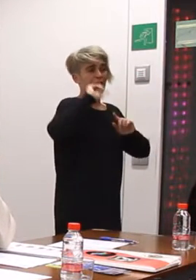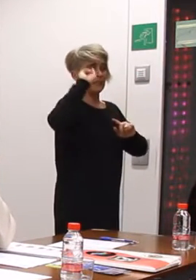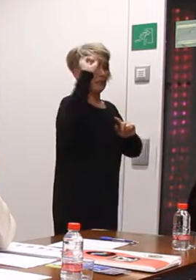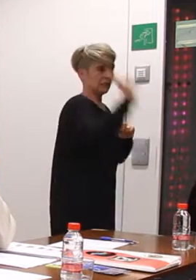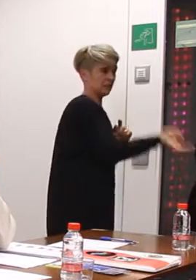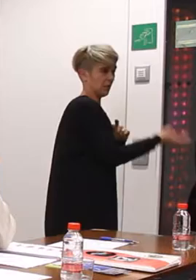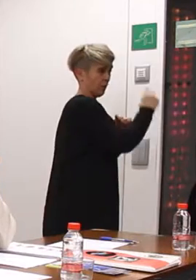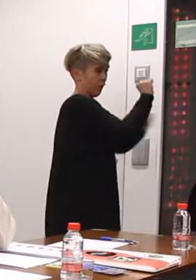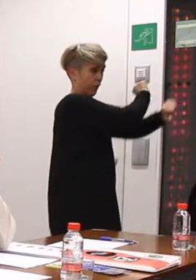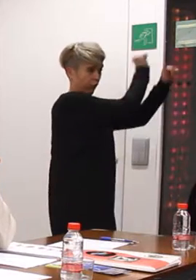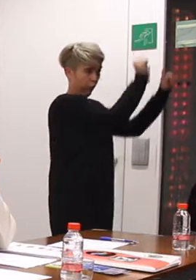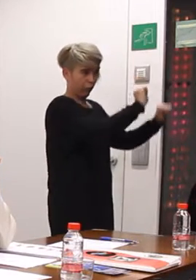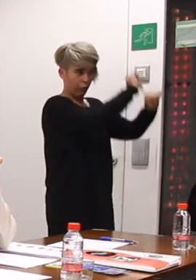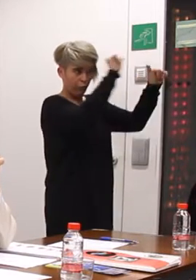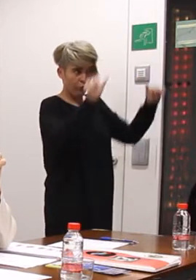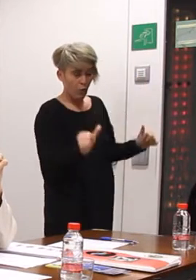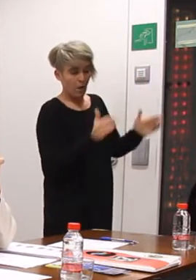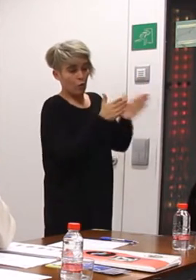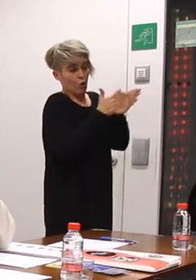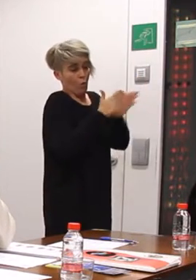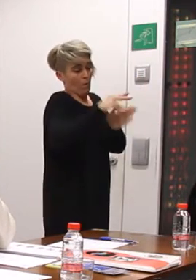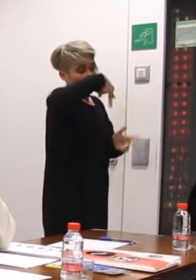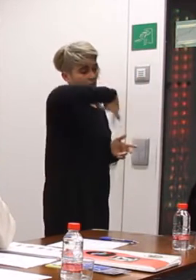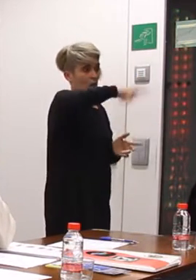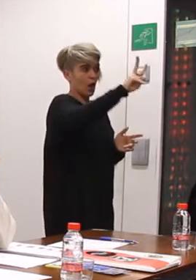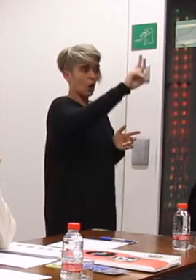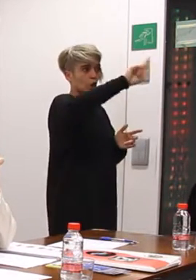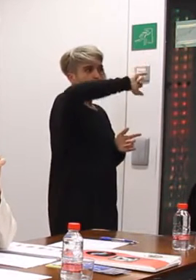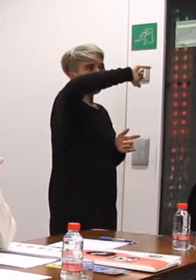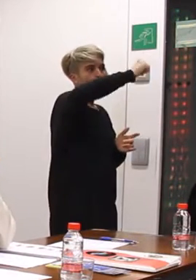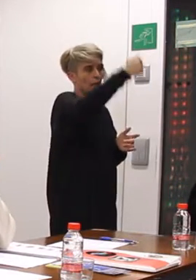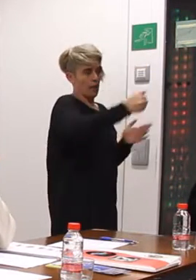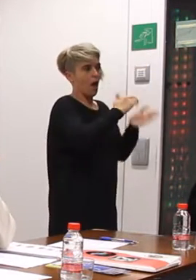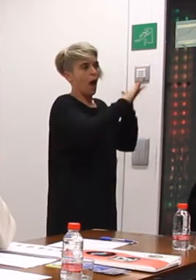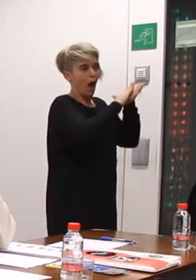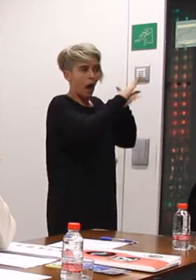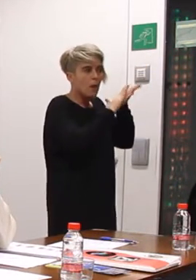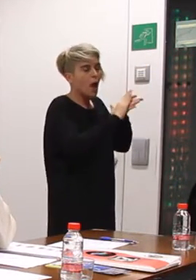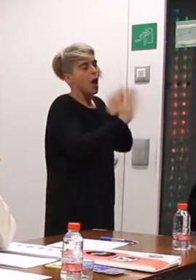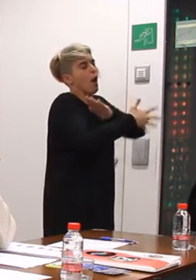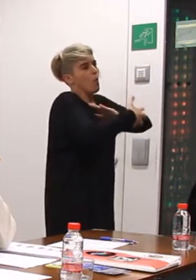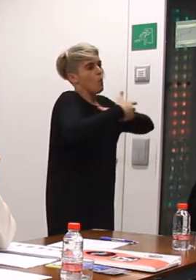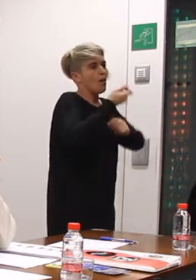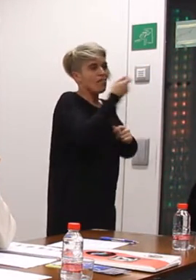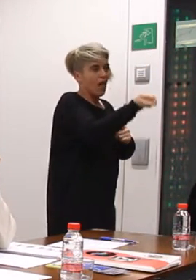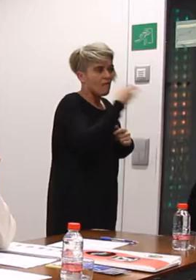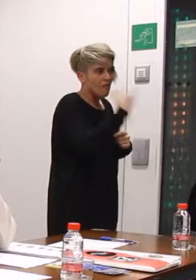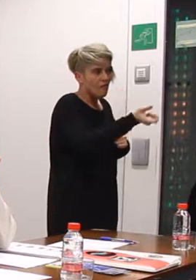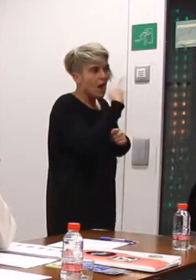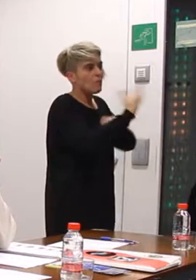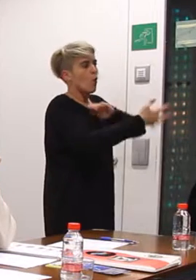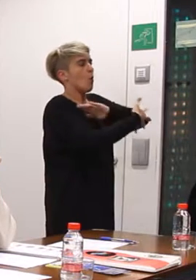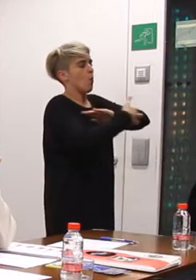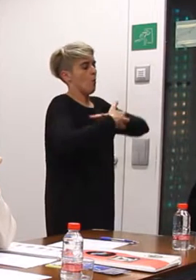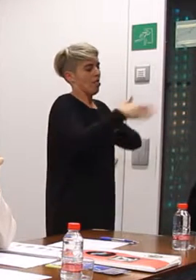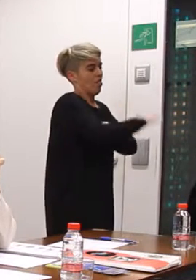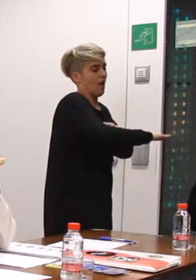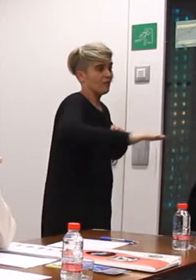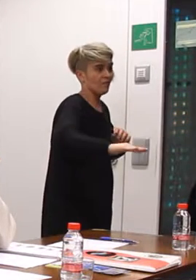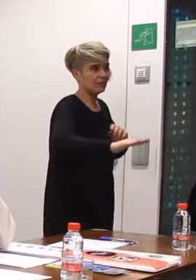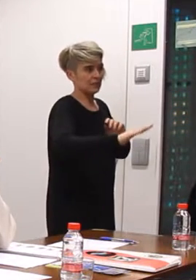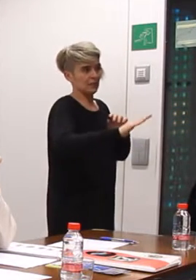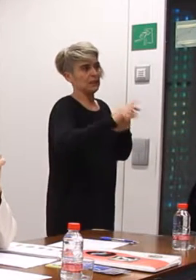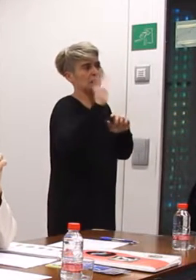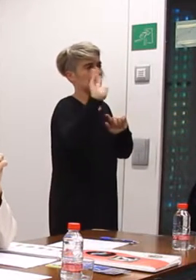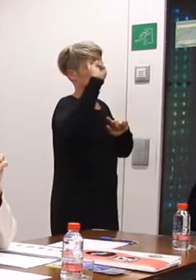contará muchas cosas más. Podemos hablar de pobreza farmacológica, de pobreza infantil, en fin, no vamos a detenernos. La pobreza